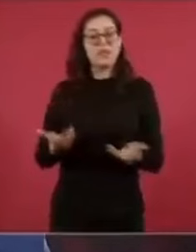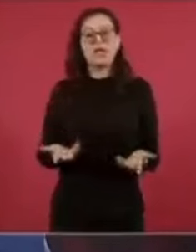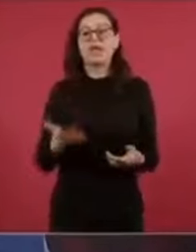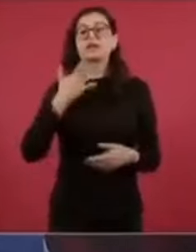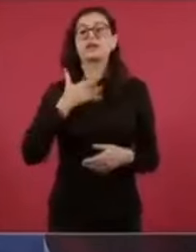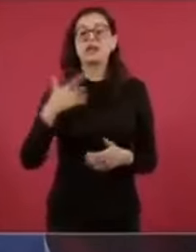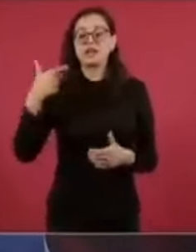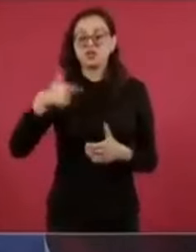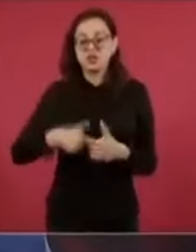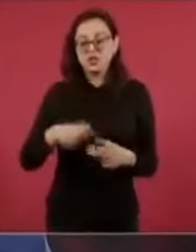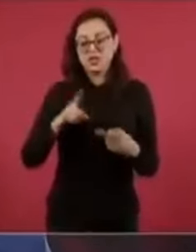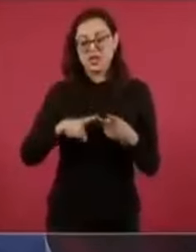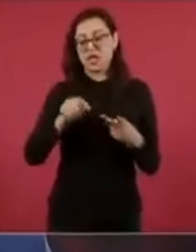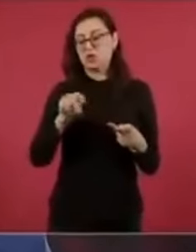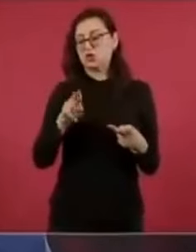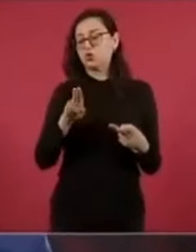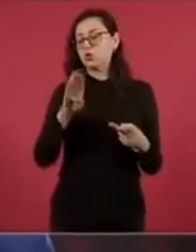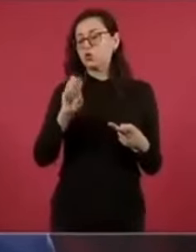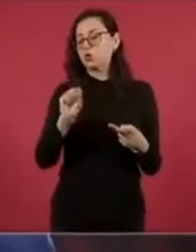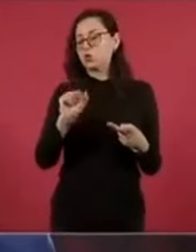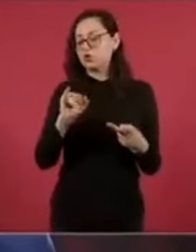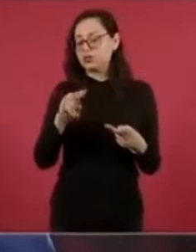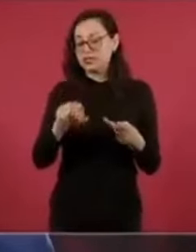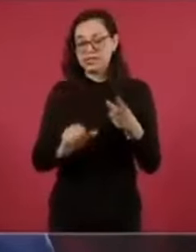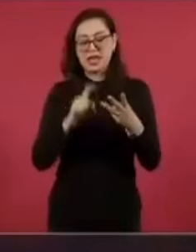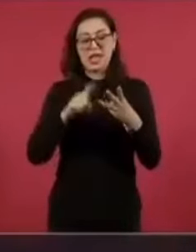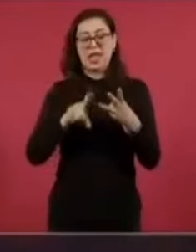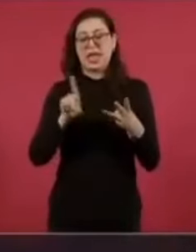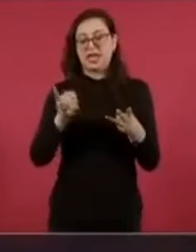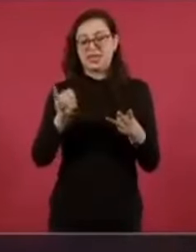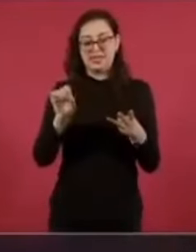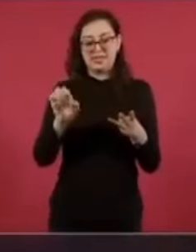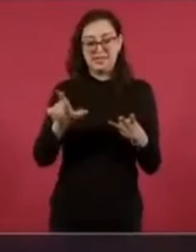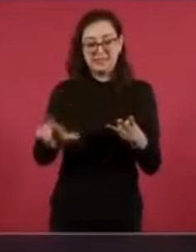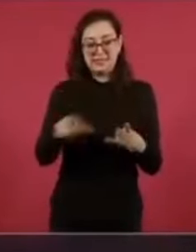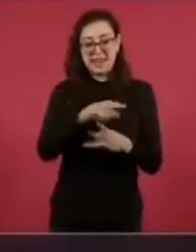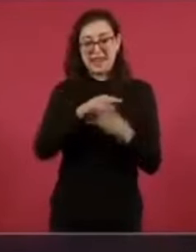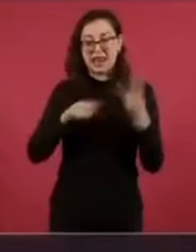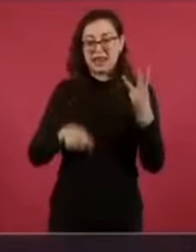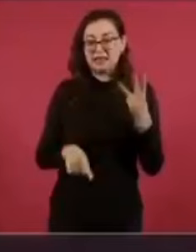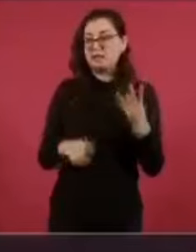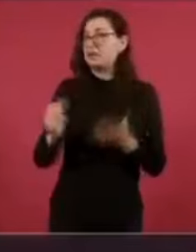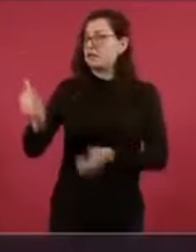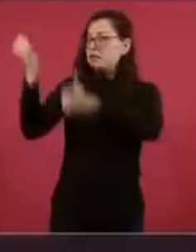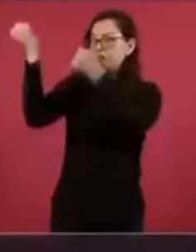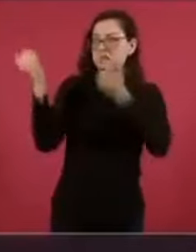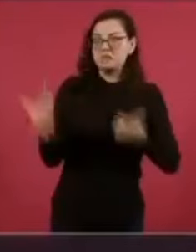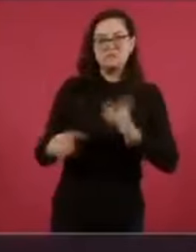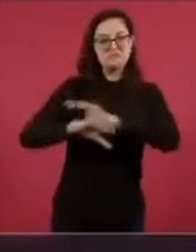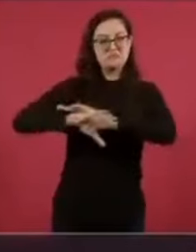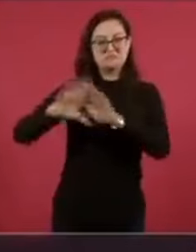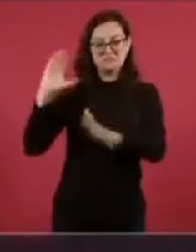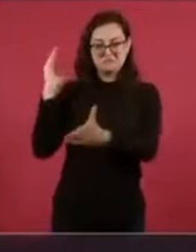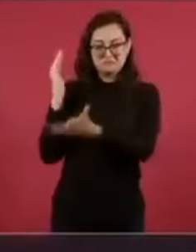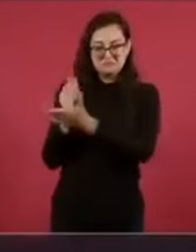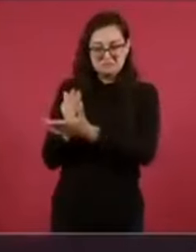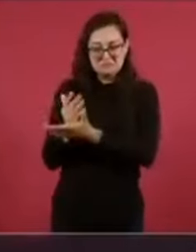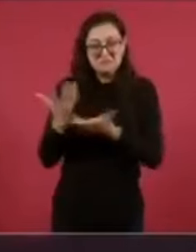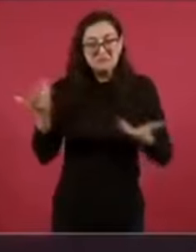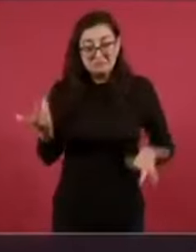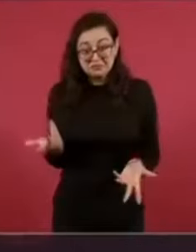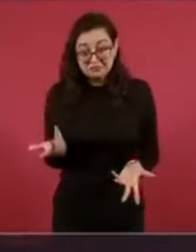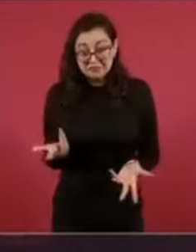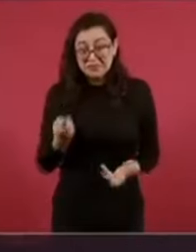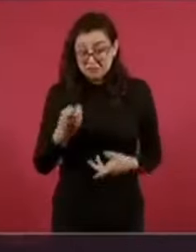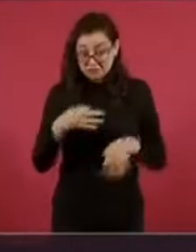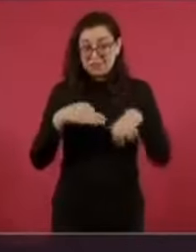representa un gran avance hacia la independencia energética y la soberanía nacional el presidente López Obrador enfatiza que